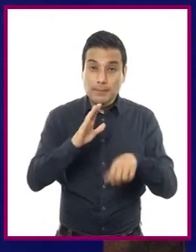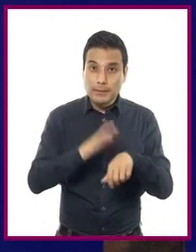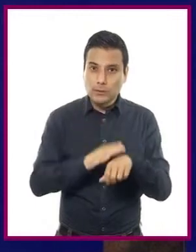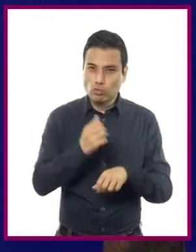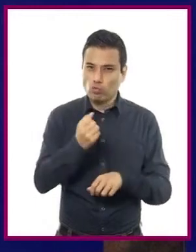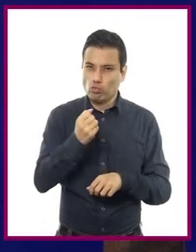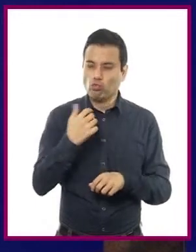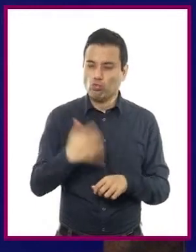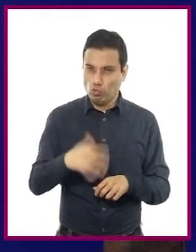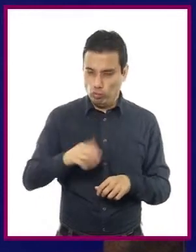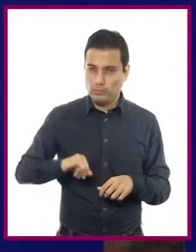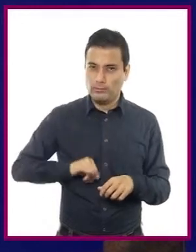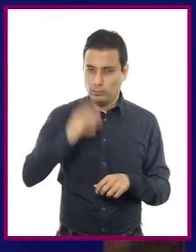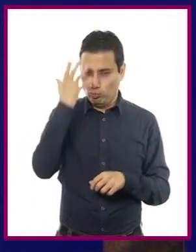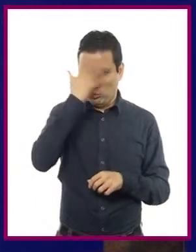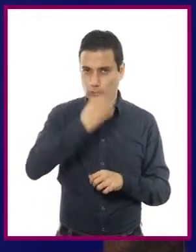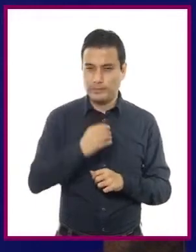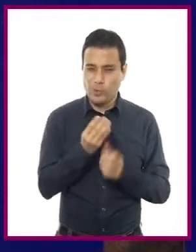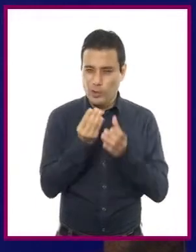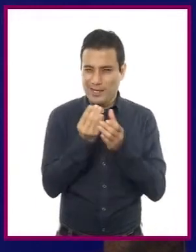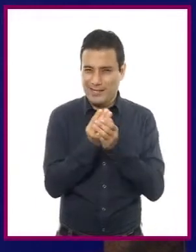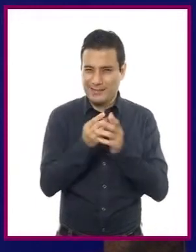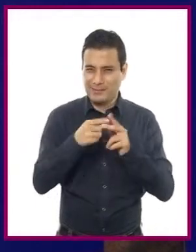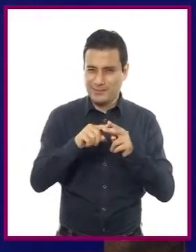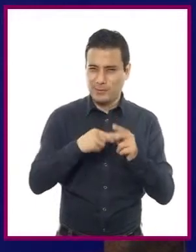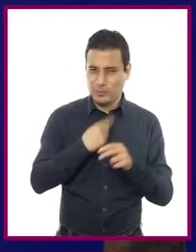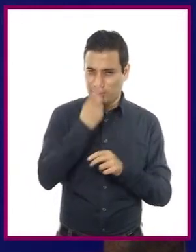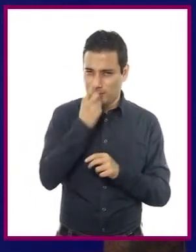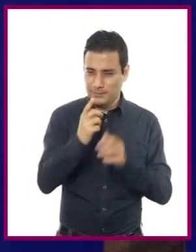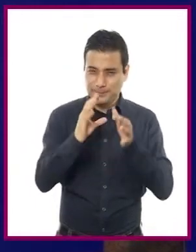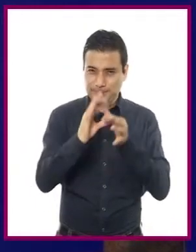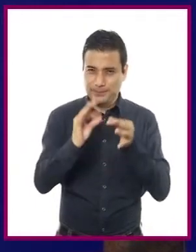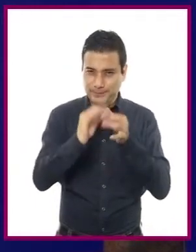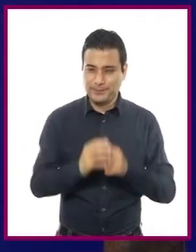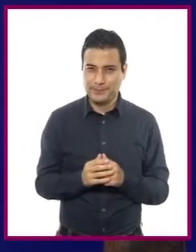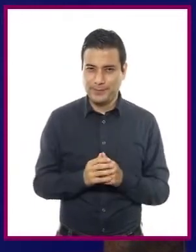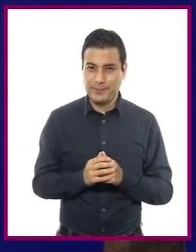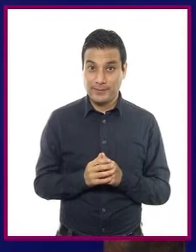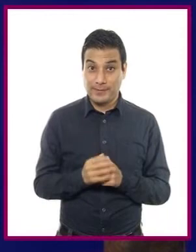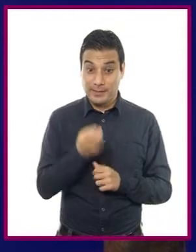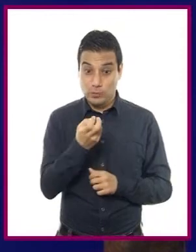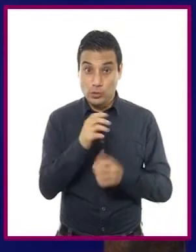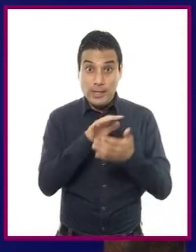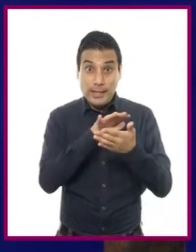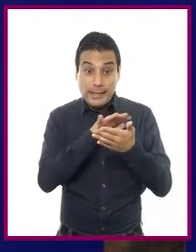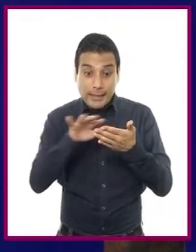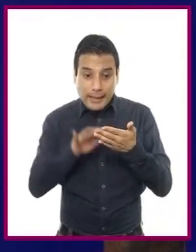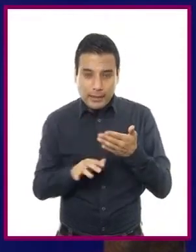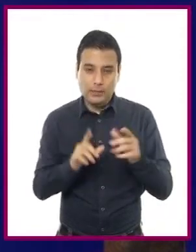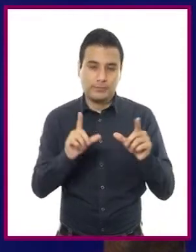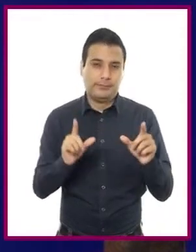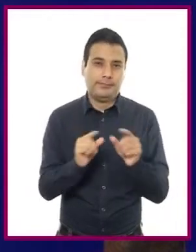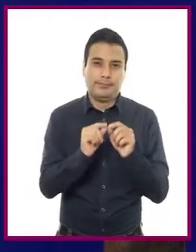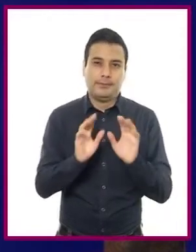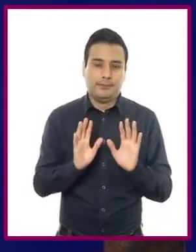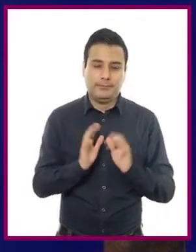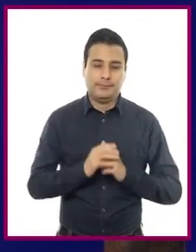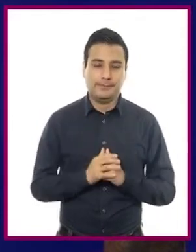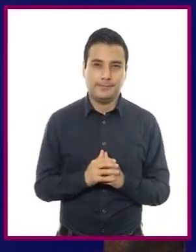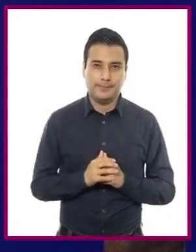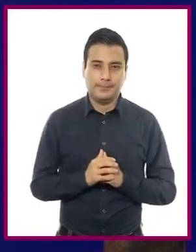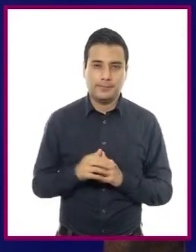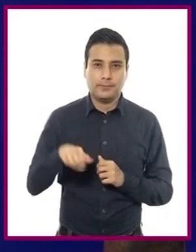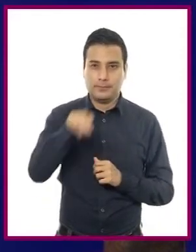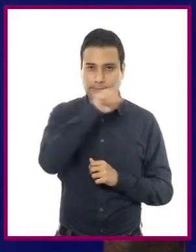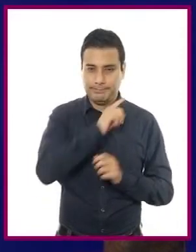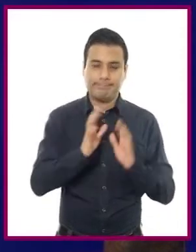como comentamos al principio de esta sesión, en este caso hemos leído solo un fragmento que nos permite